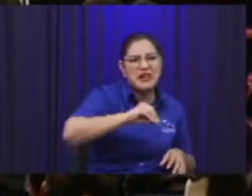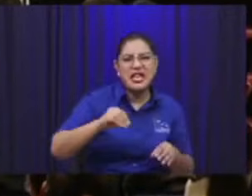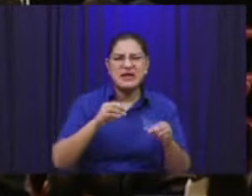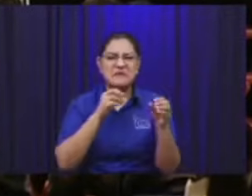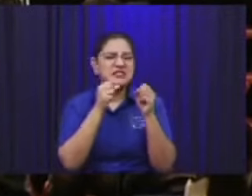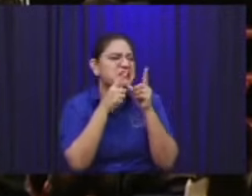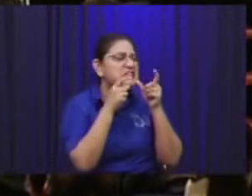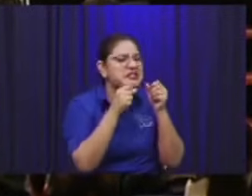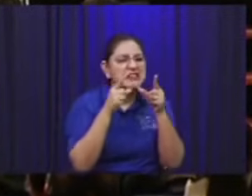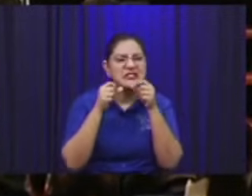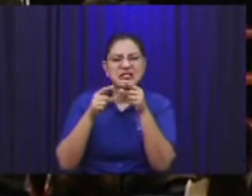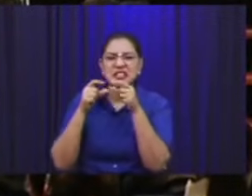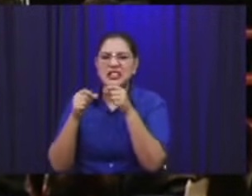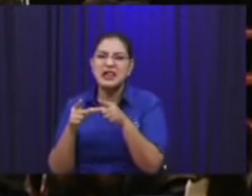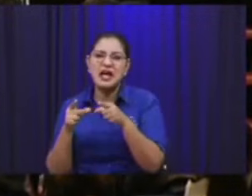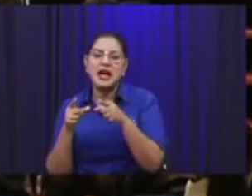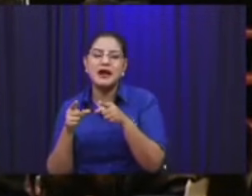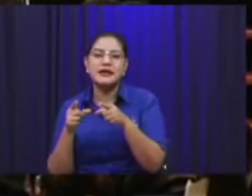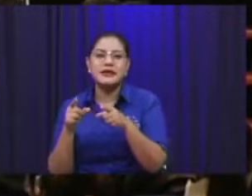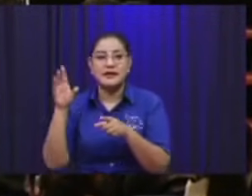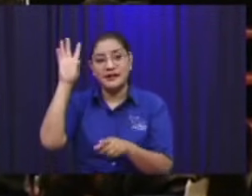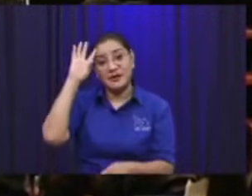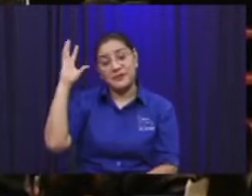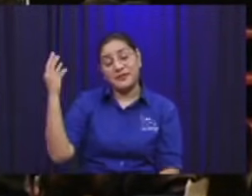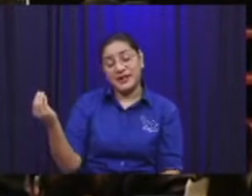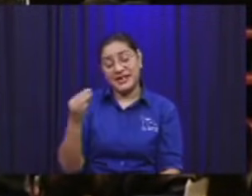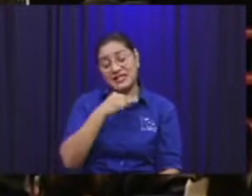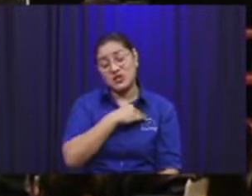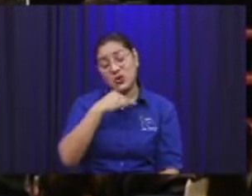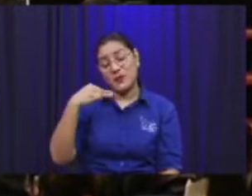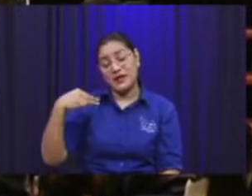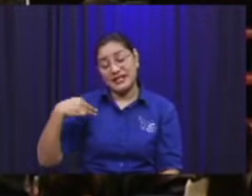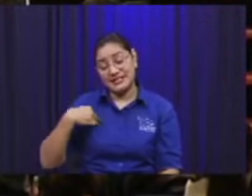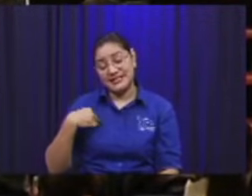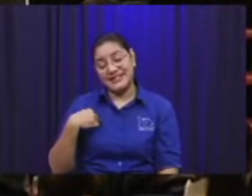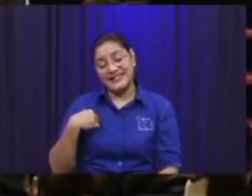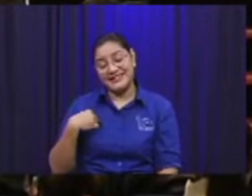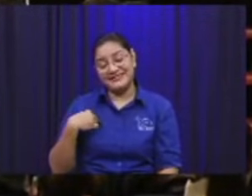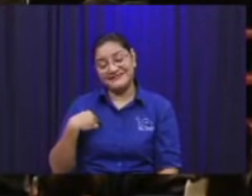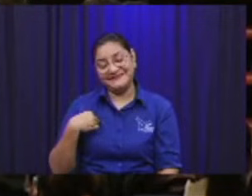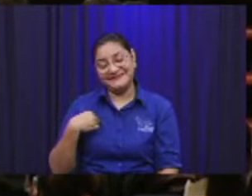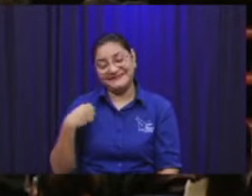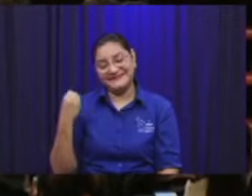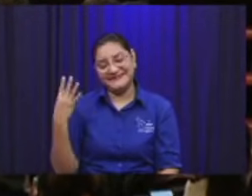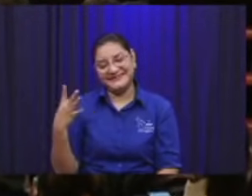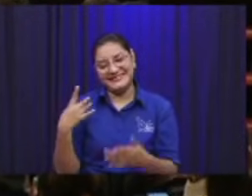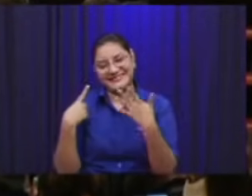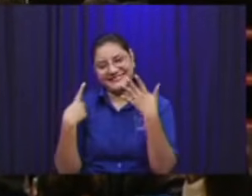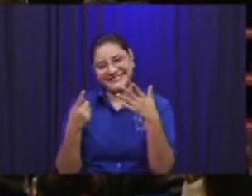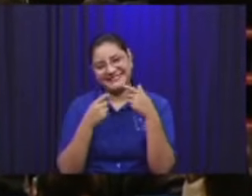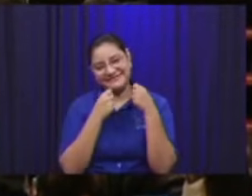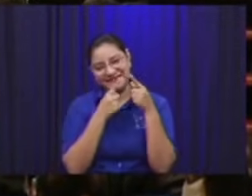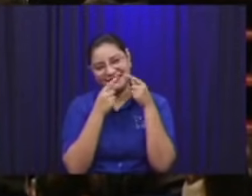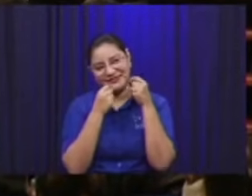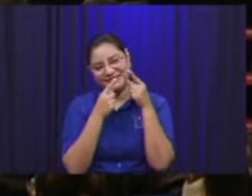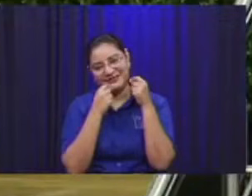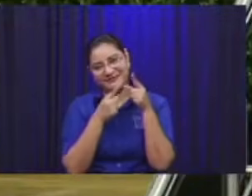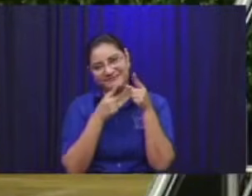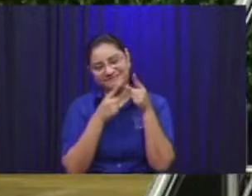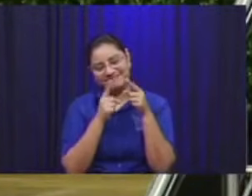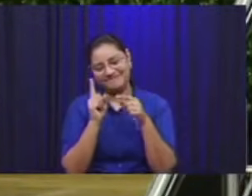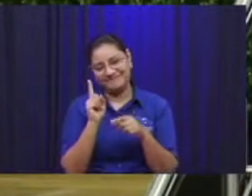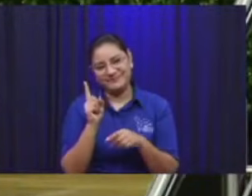criticarlo porque ese es un ministerio un ministerio es el mis del número 6 el ministerio de criticar ok